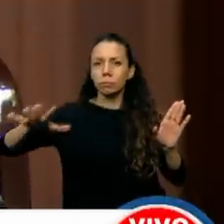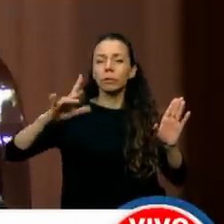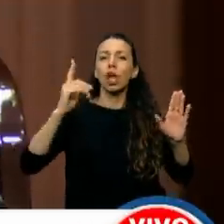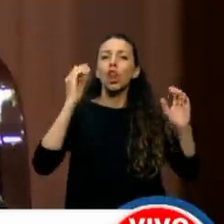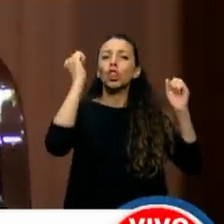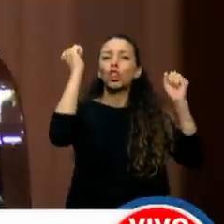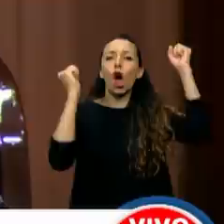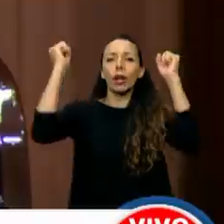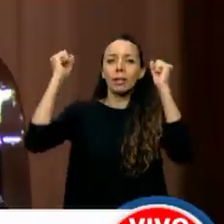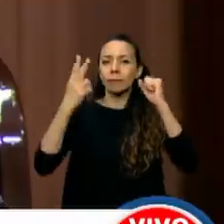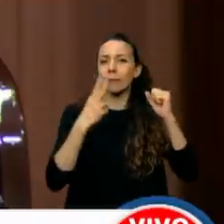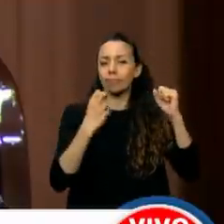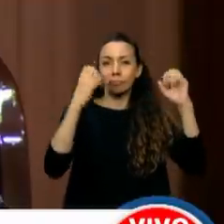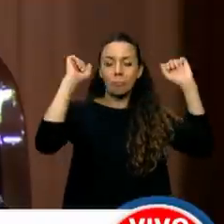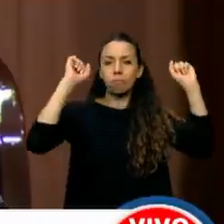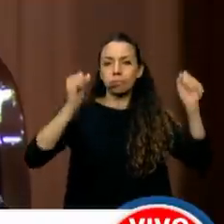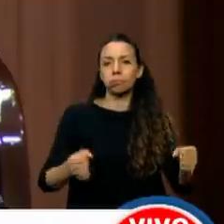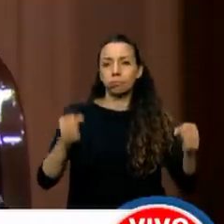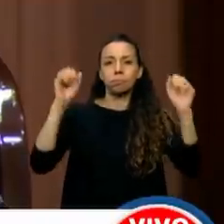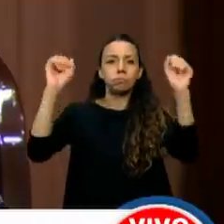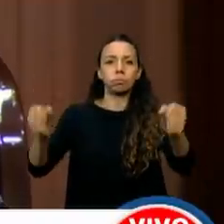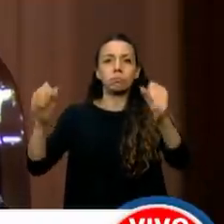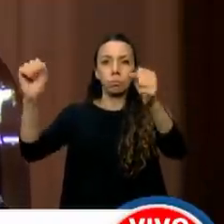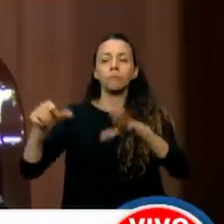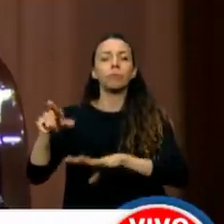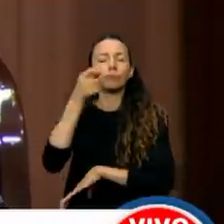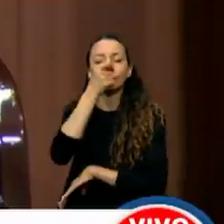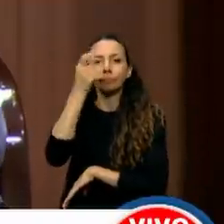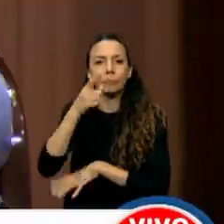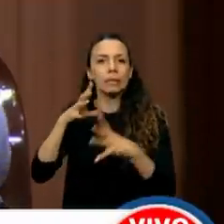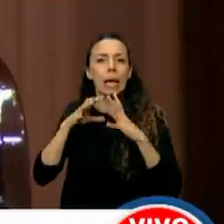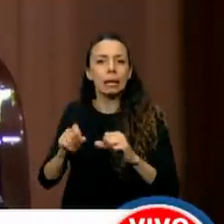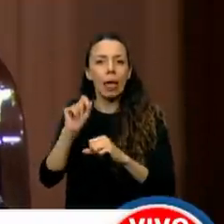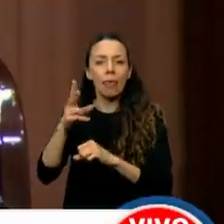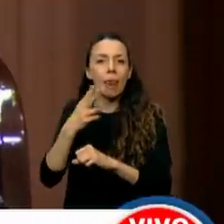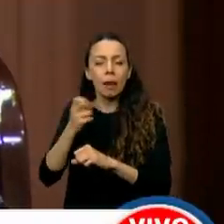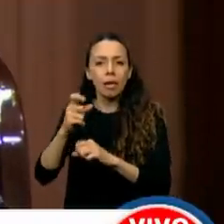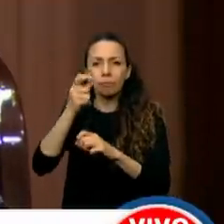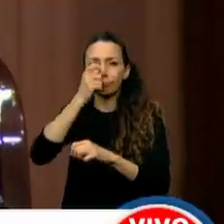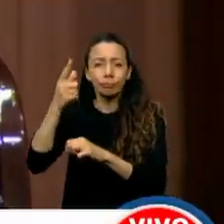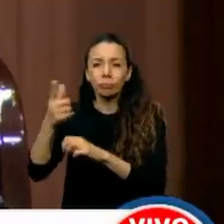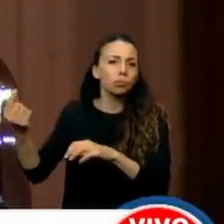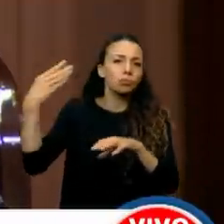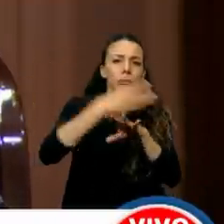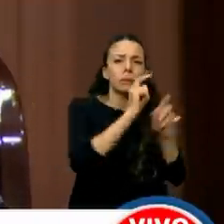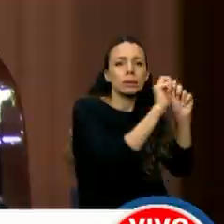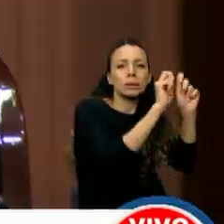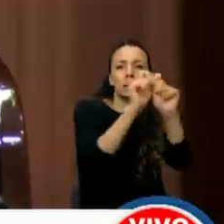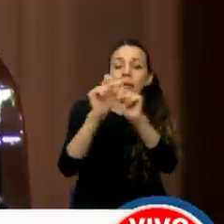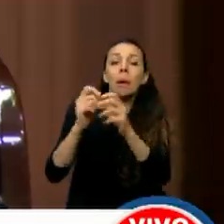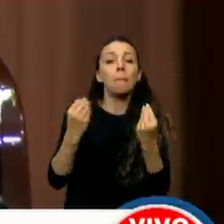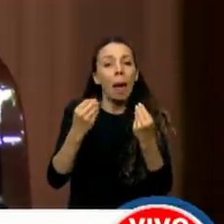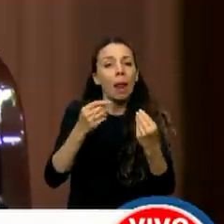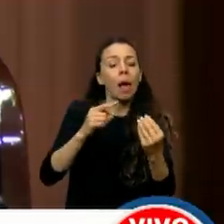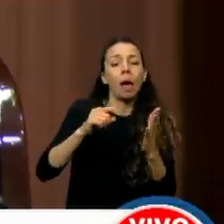presupuesto necesario para que chubut no se quede sin energía pero además quiero contarles algo